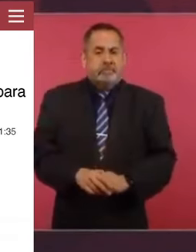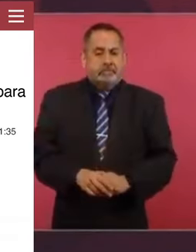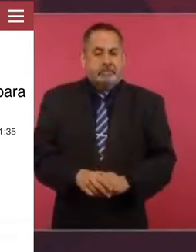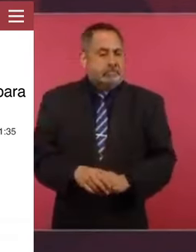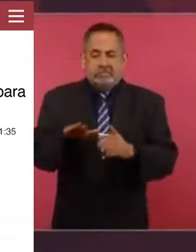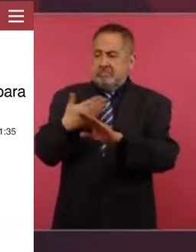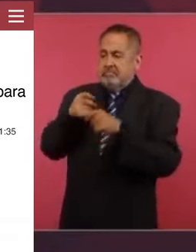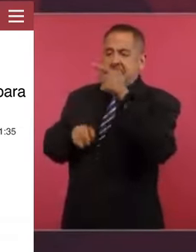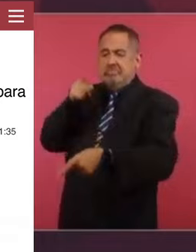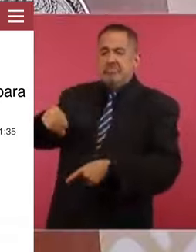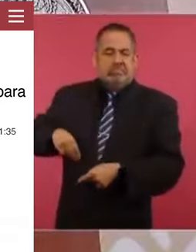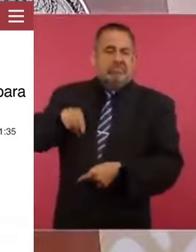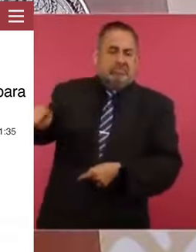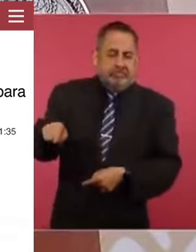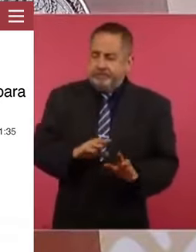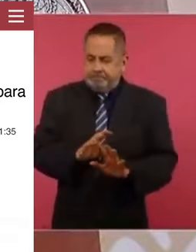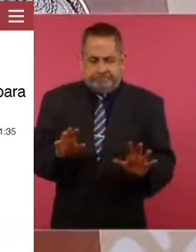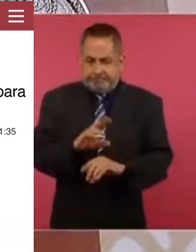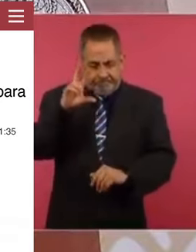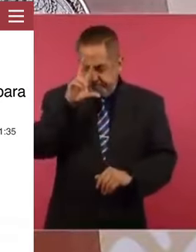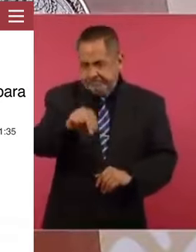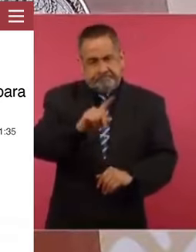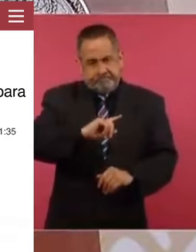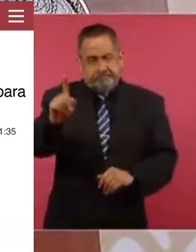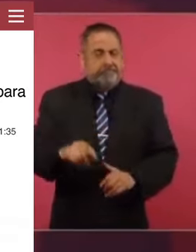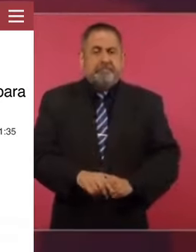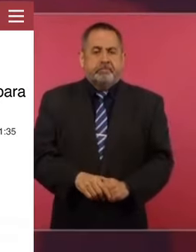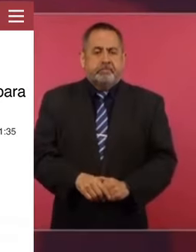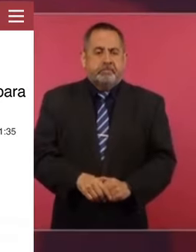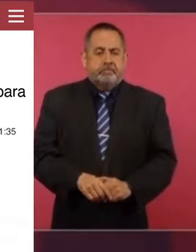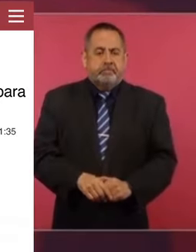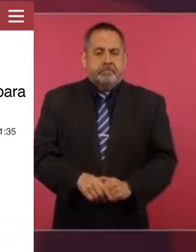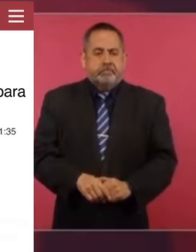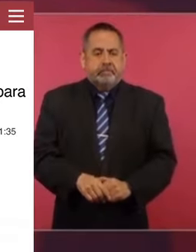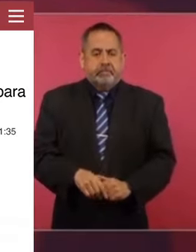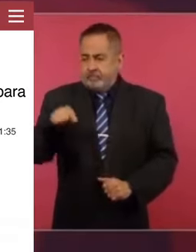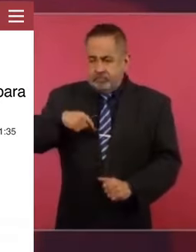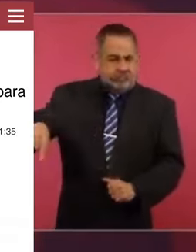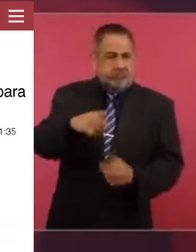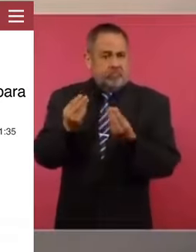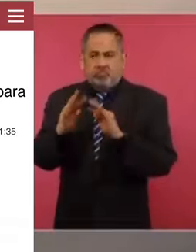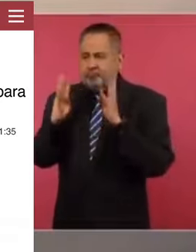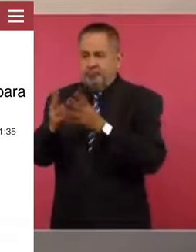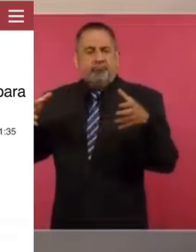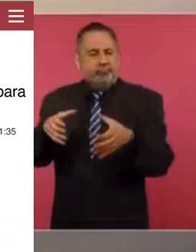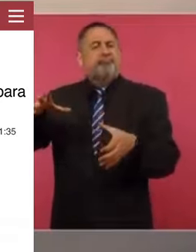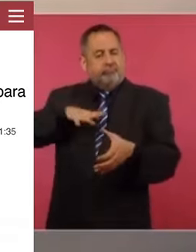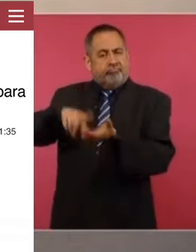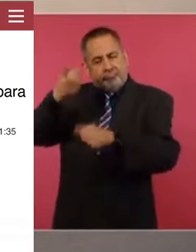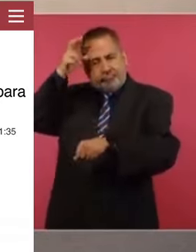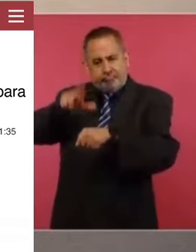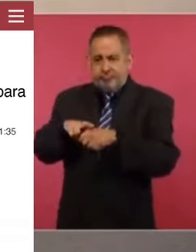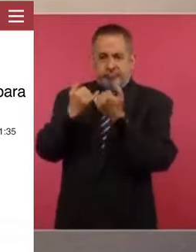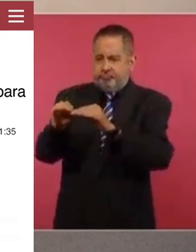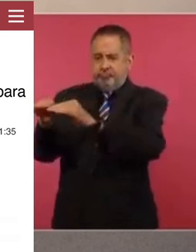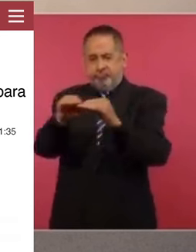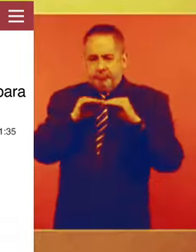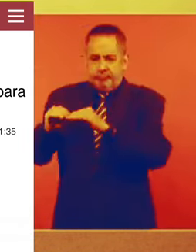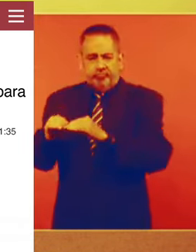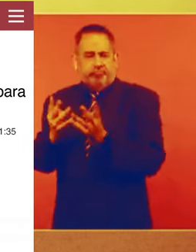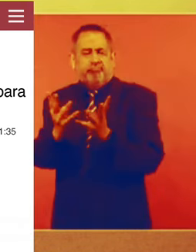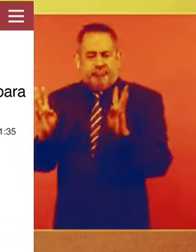se le quiera echar la culpa a él. No, aquí participamos todos, hay una dirección horizontal,